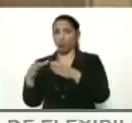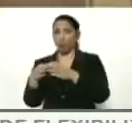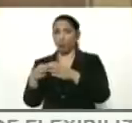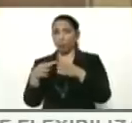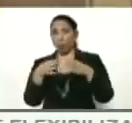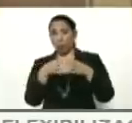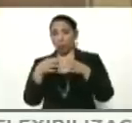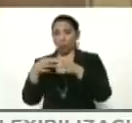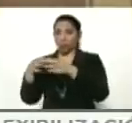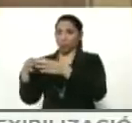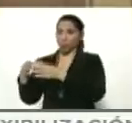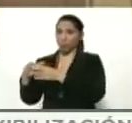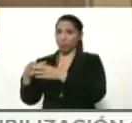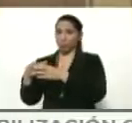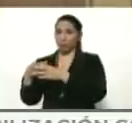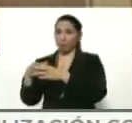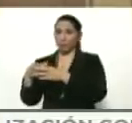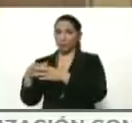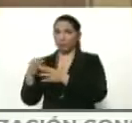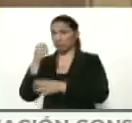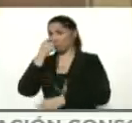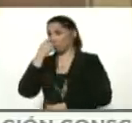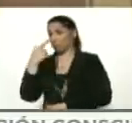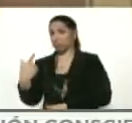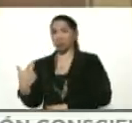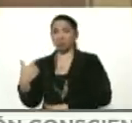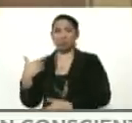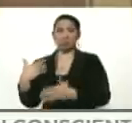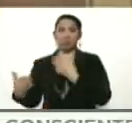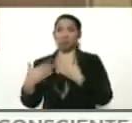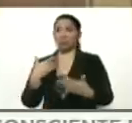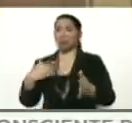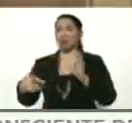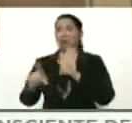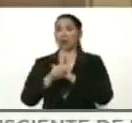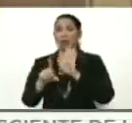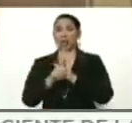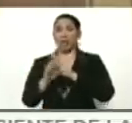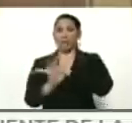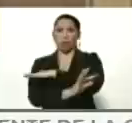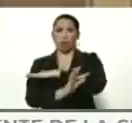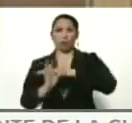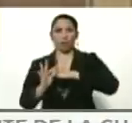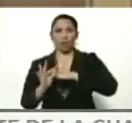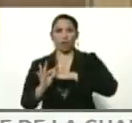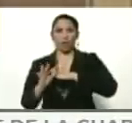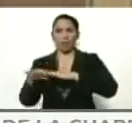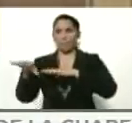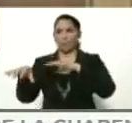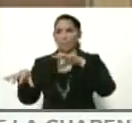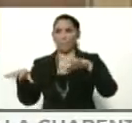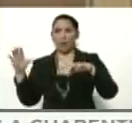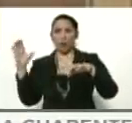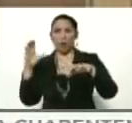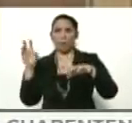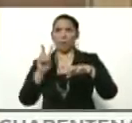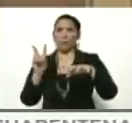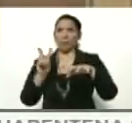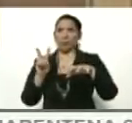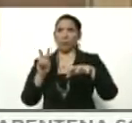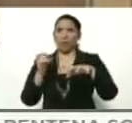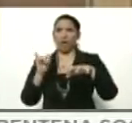organizadas, al margen de cualquier tipo de legalidad en esa frontera binacional Colombia-Venezuela, se